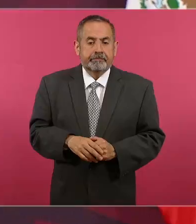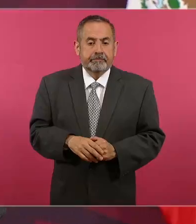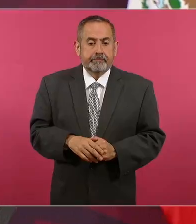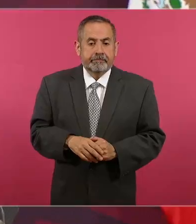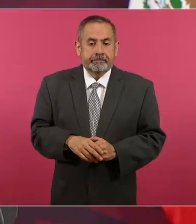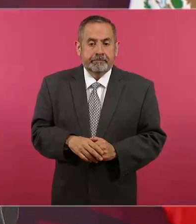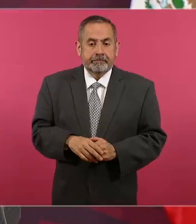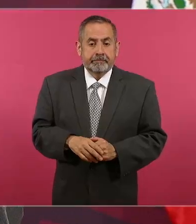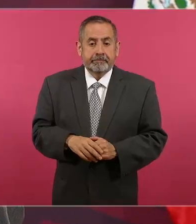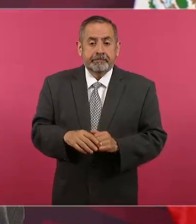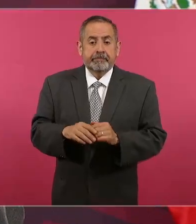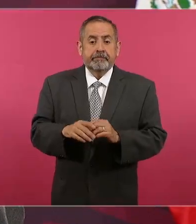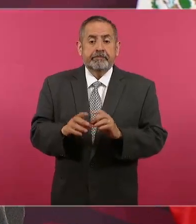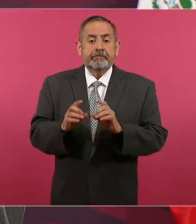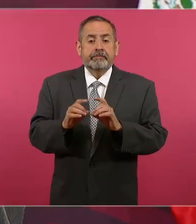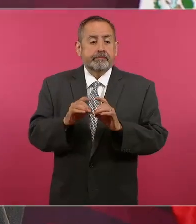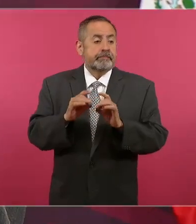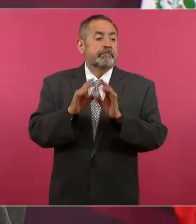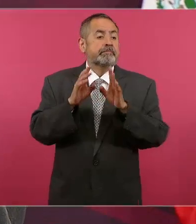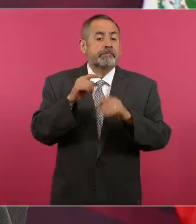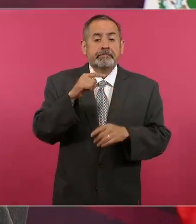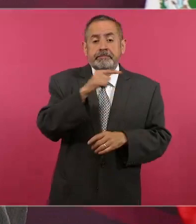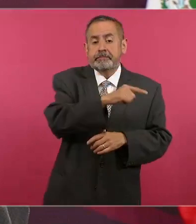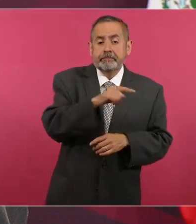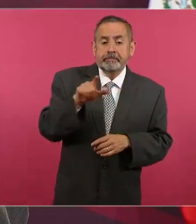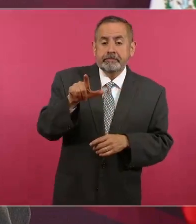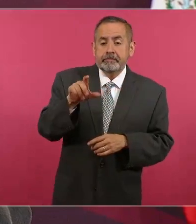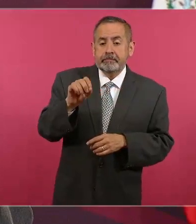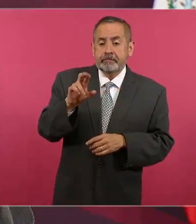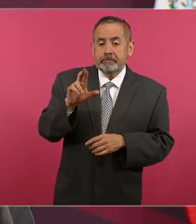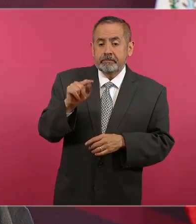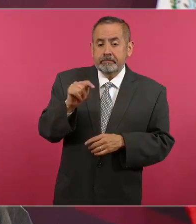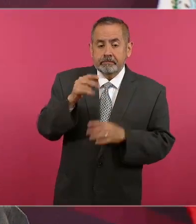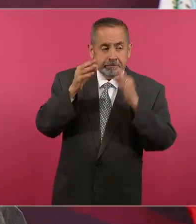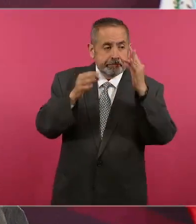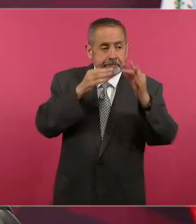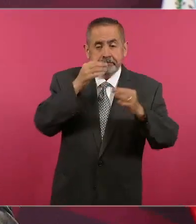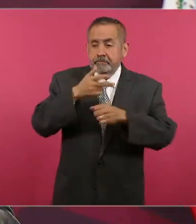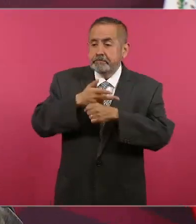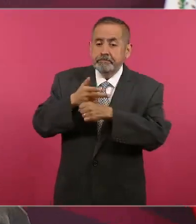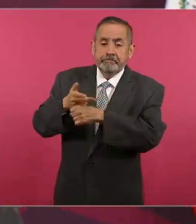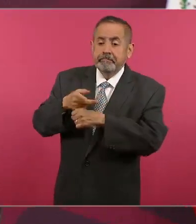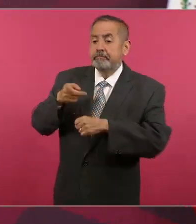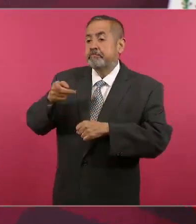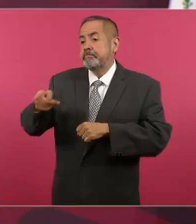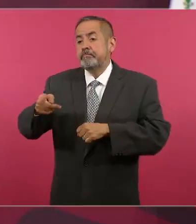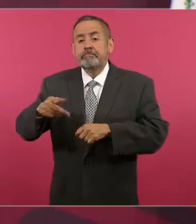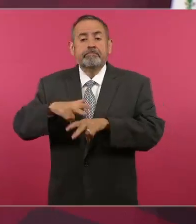a hacer un reportaje, Lore de Mola, ¿no? De que el tren